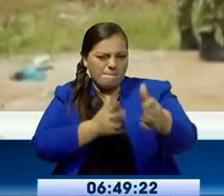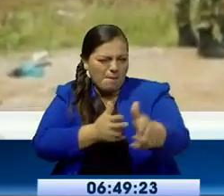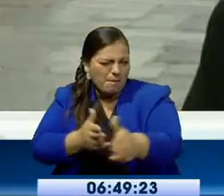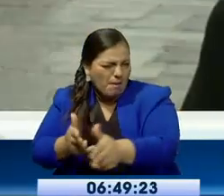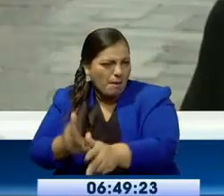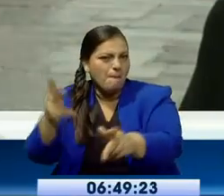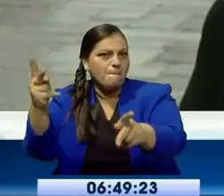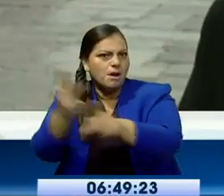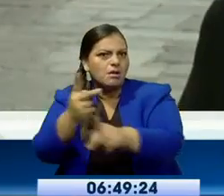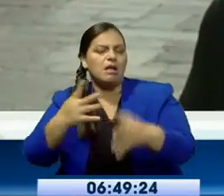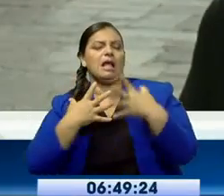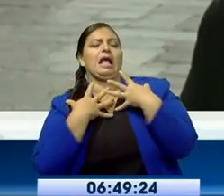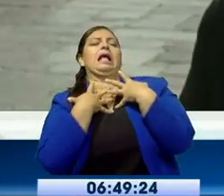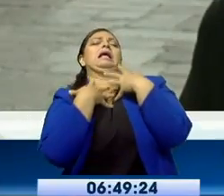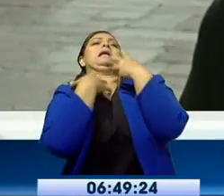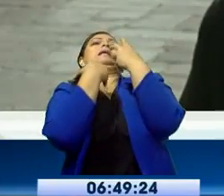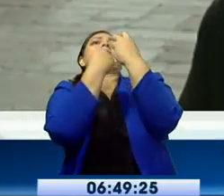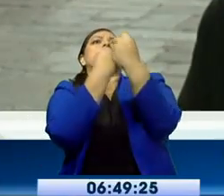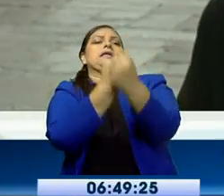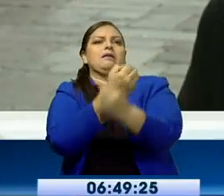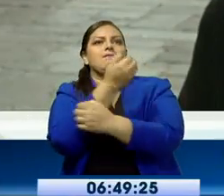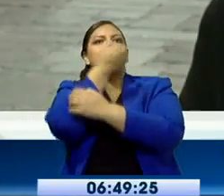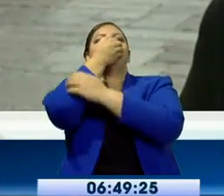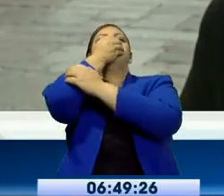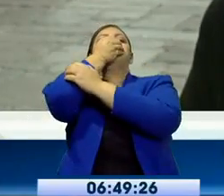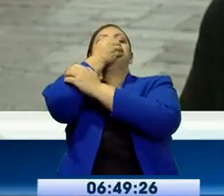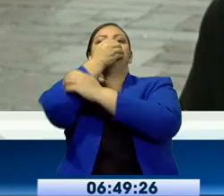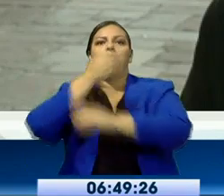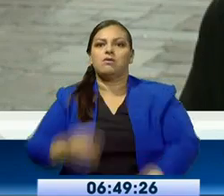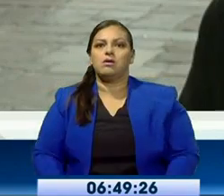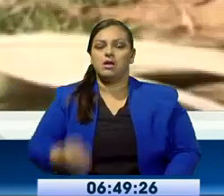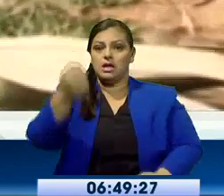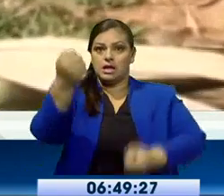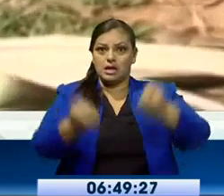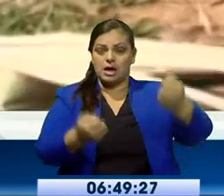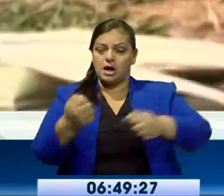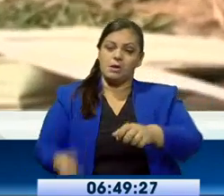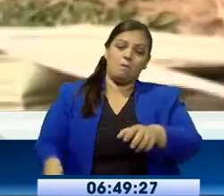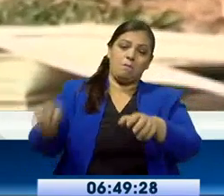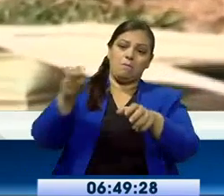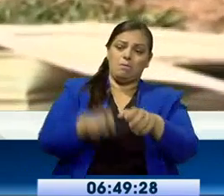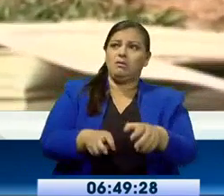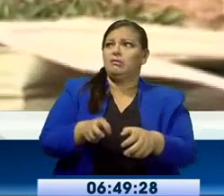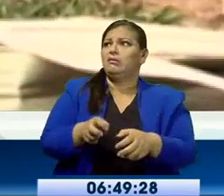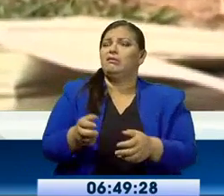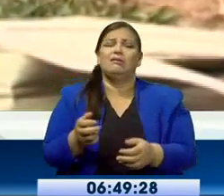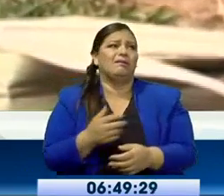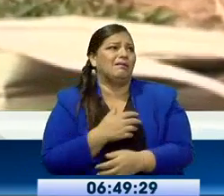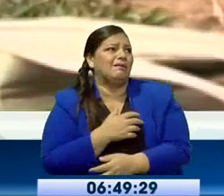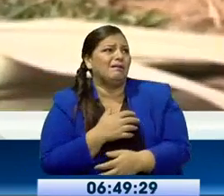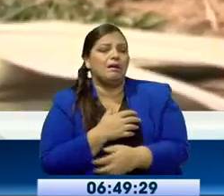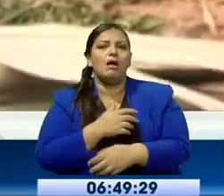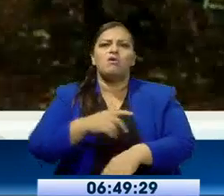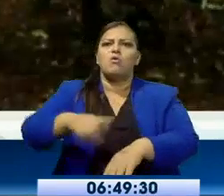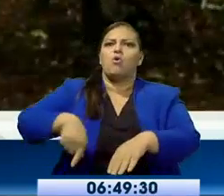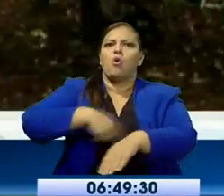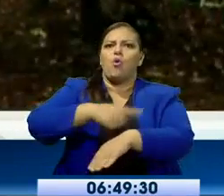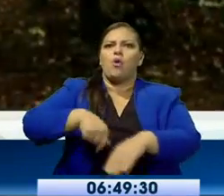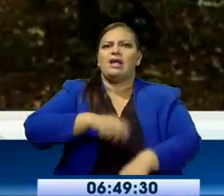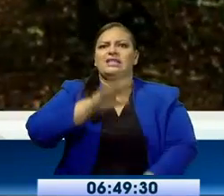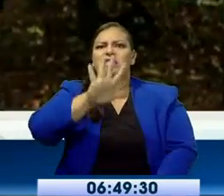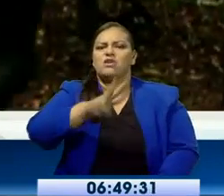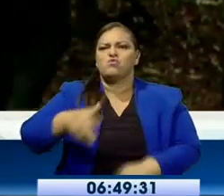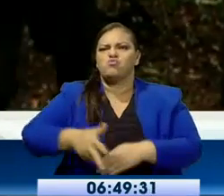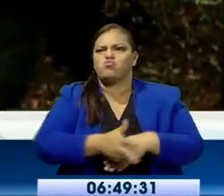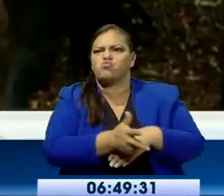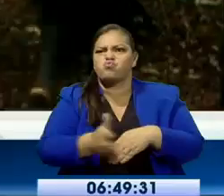5 horas por carretera en vehículo y luego empezamos a caminar. Su liberación se dio en medio de un combate y esta experiencia hizo que enfoque su